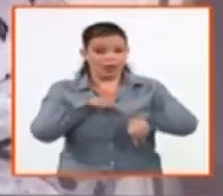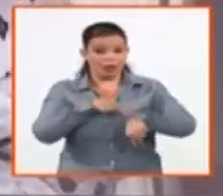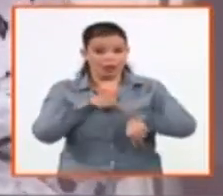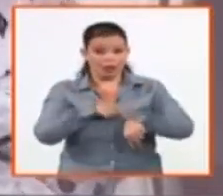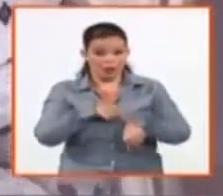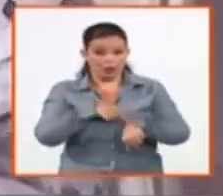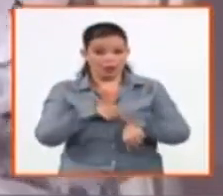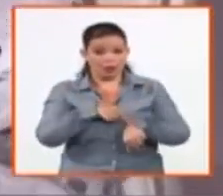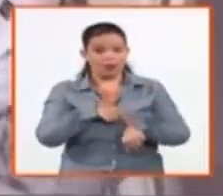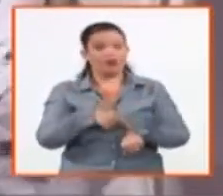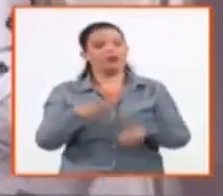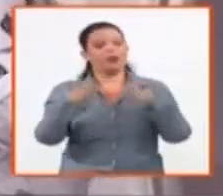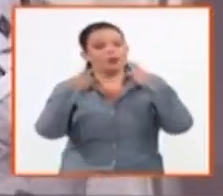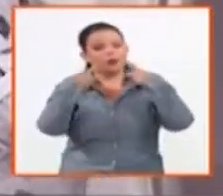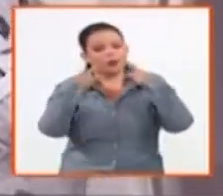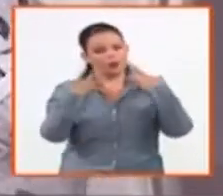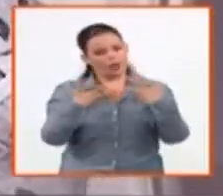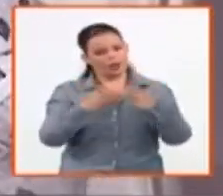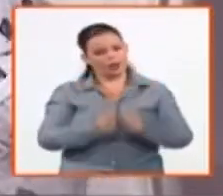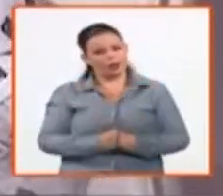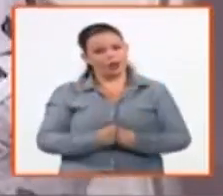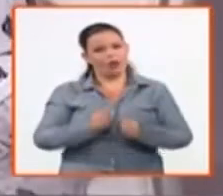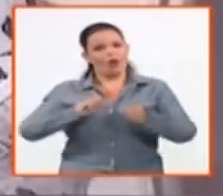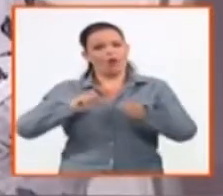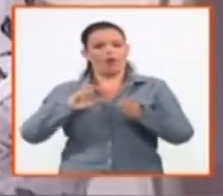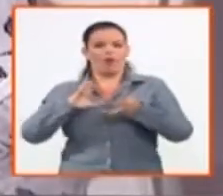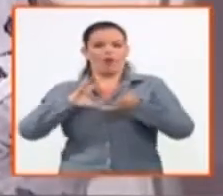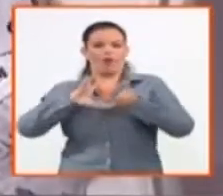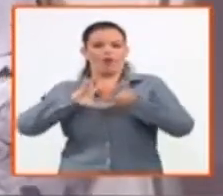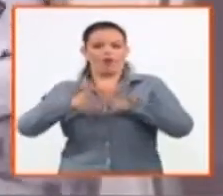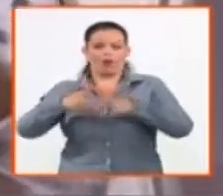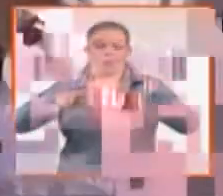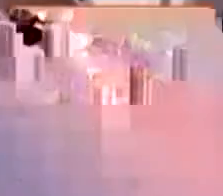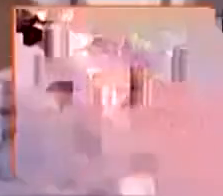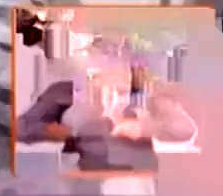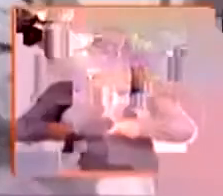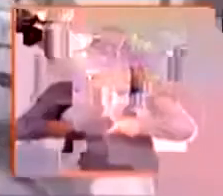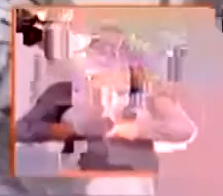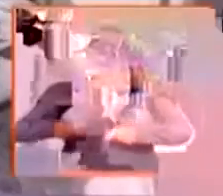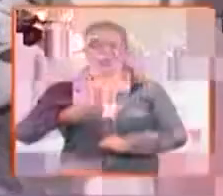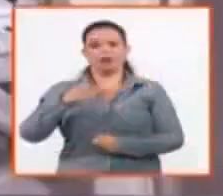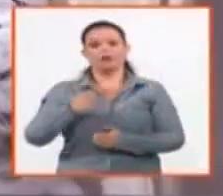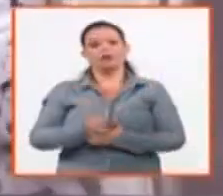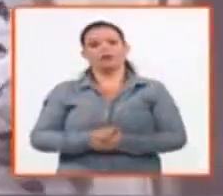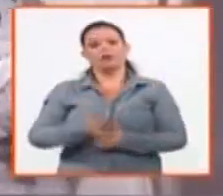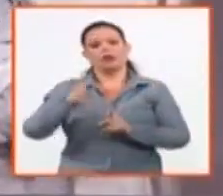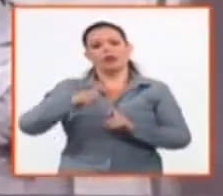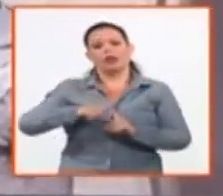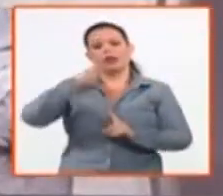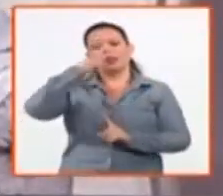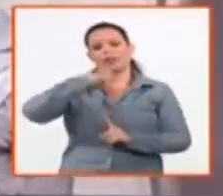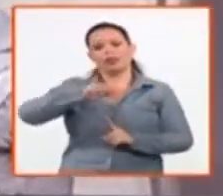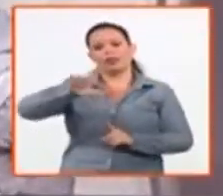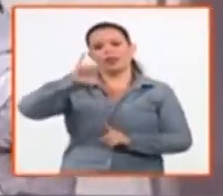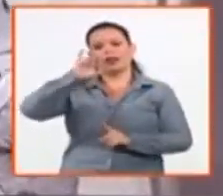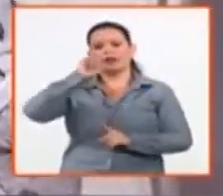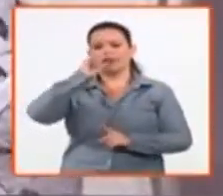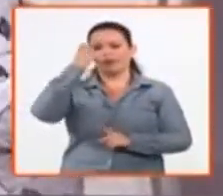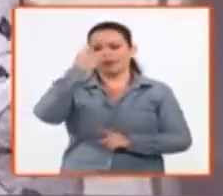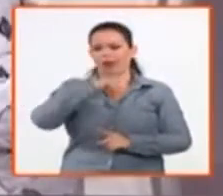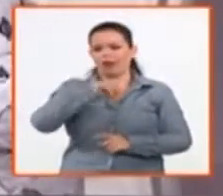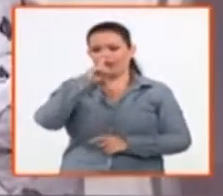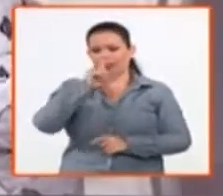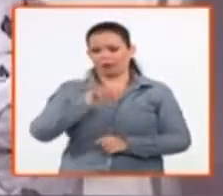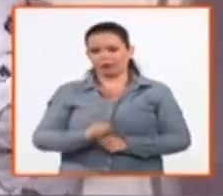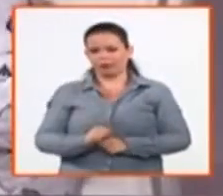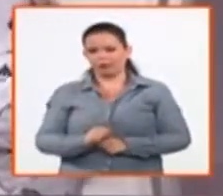interesante la postura que tienen los talibanes. Porque muchos comentaristas dicen, no, eso es lo que dicen. Yo creo que es lo que dicen y quieren